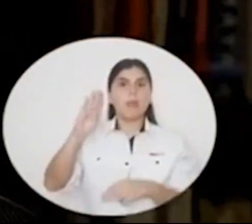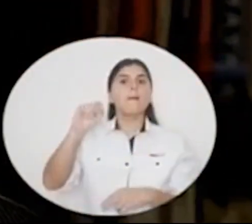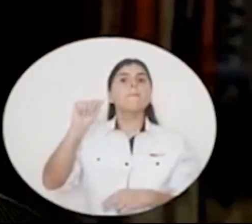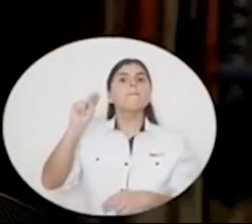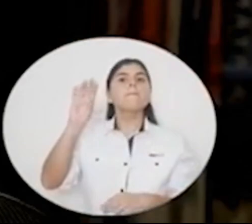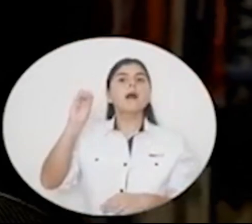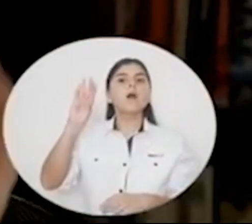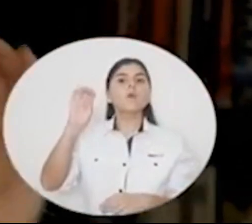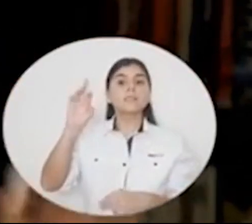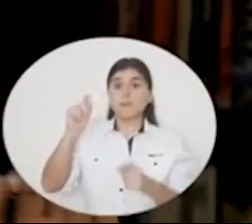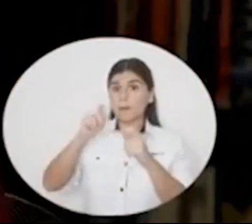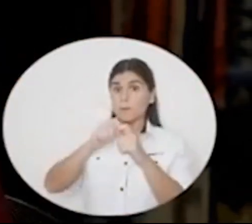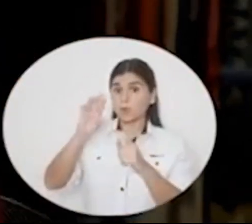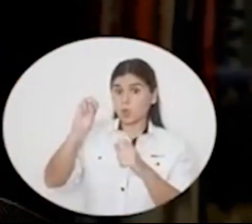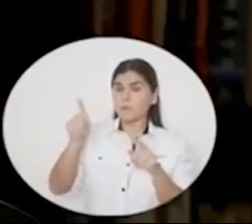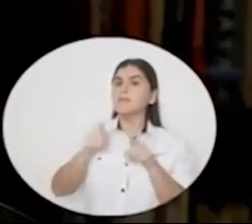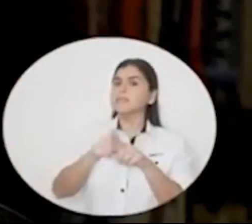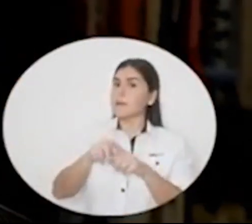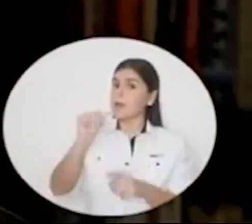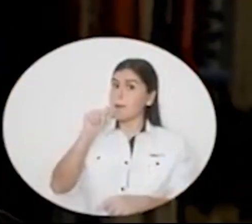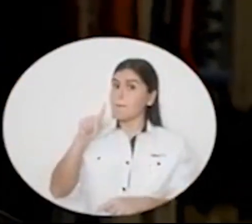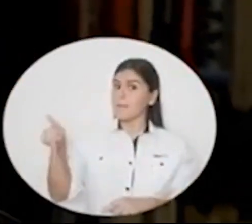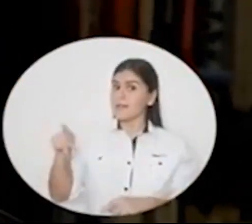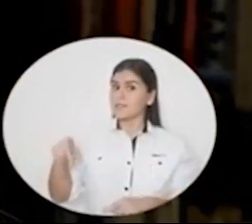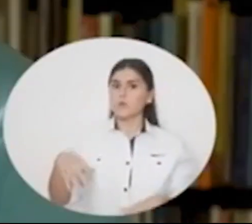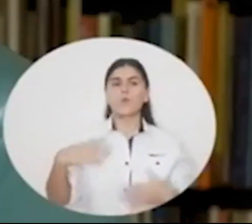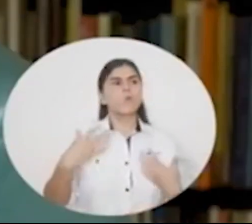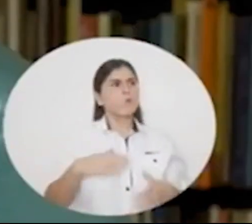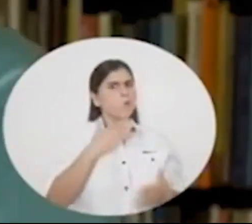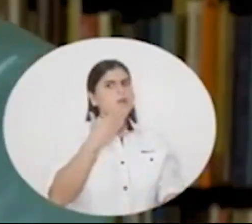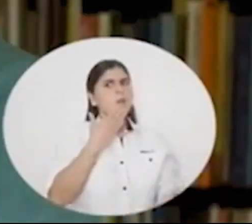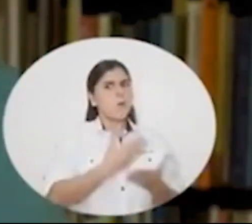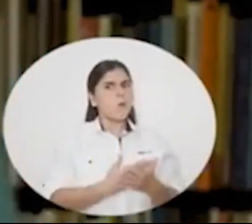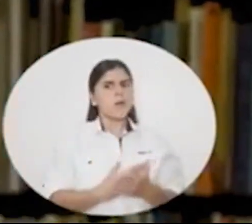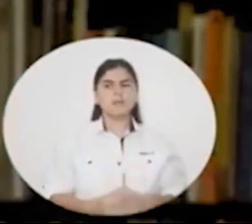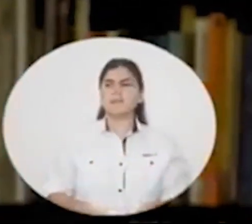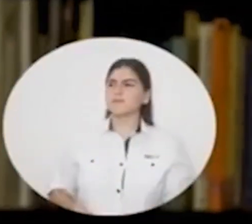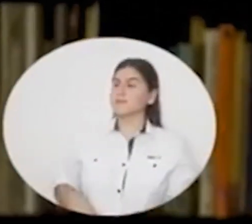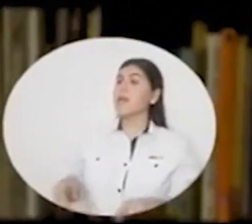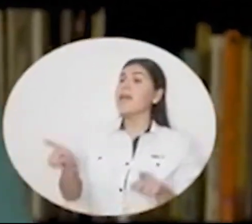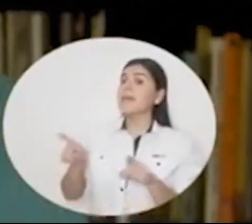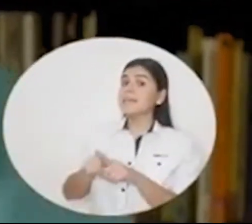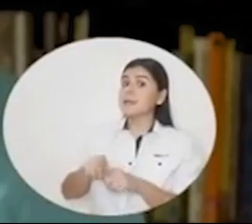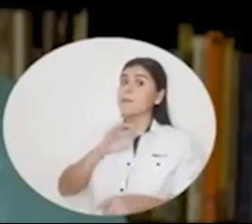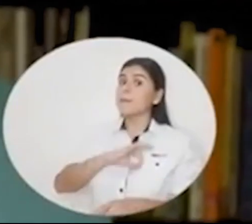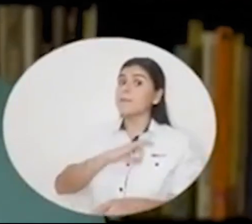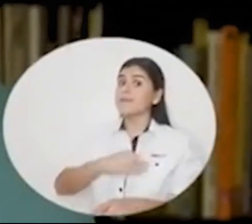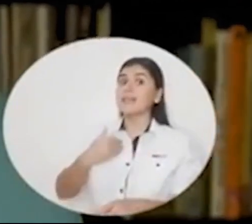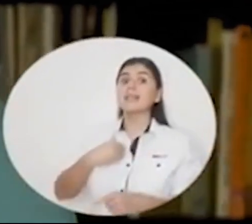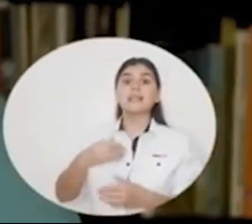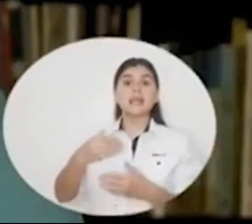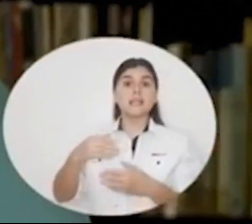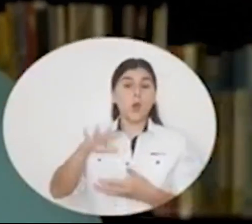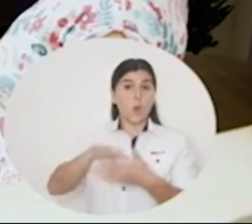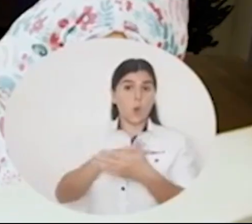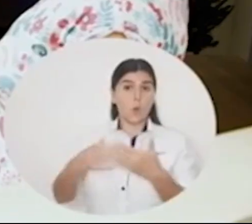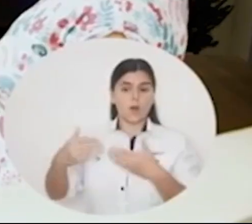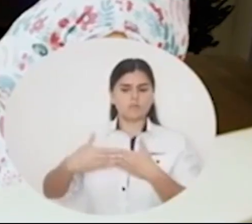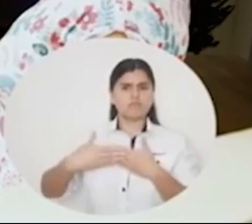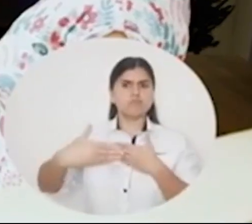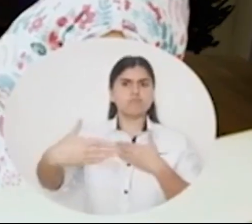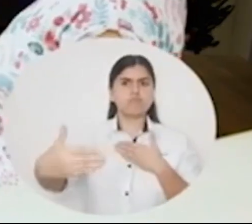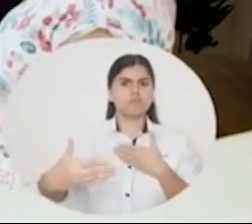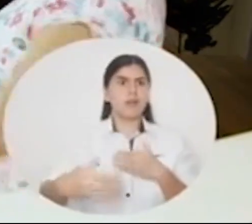pueden hacerlo en línea desde bancobcr.com o desde la app. ¡Ay, qué salvada! Y con la conveniencia de que tienen